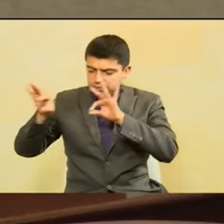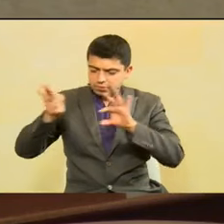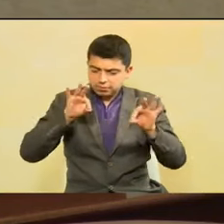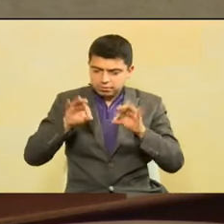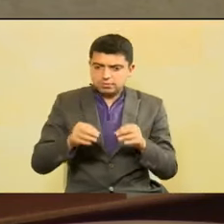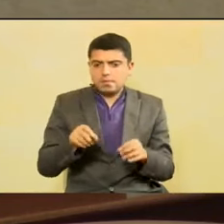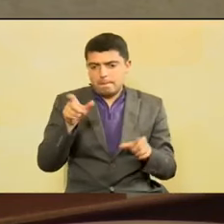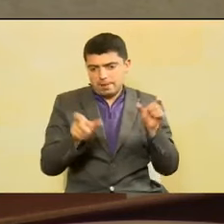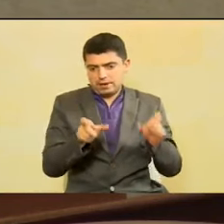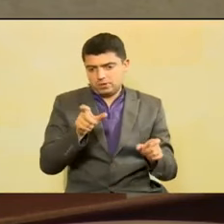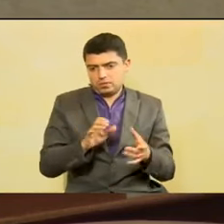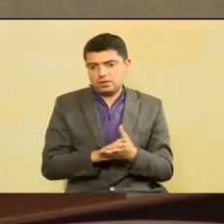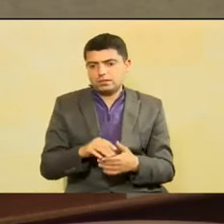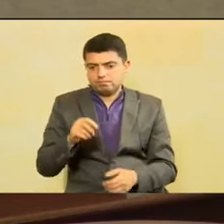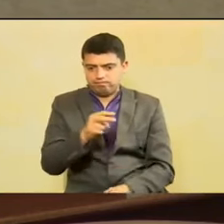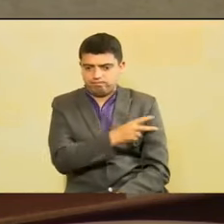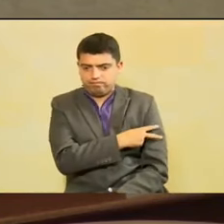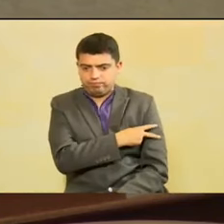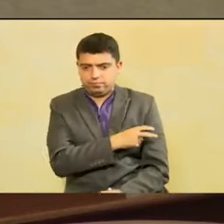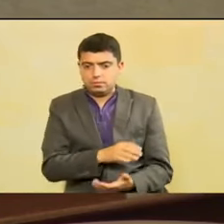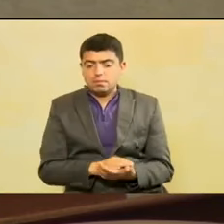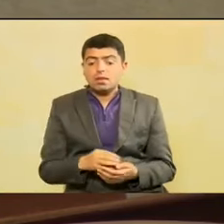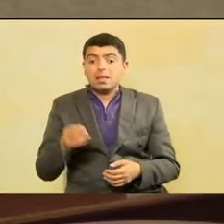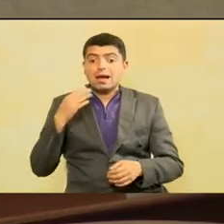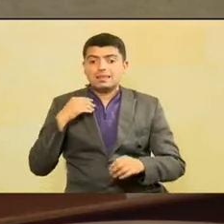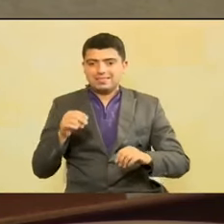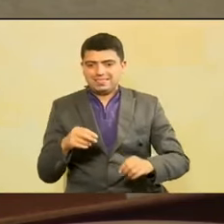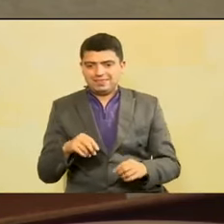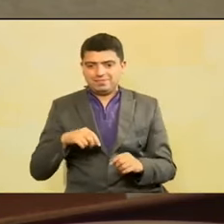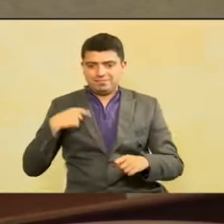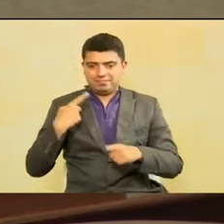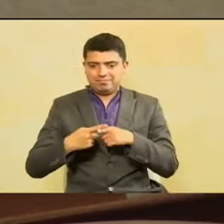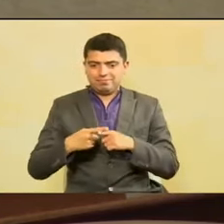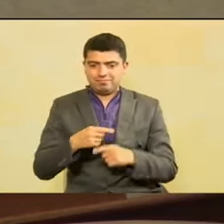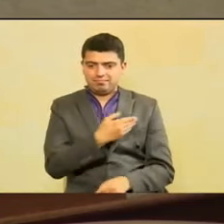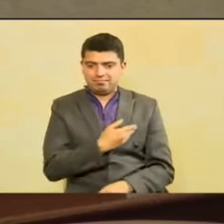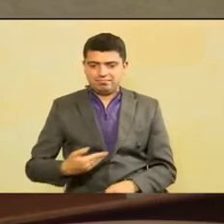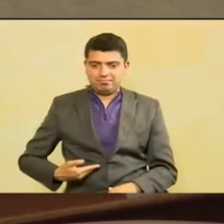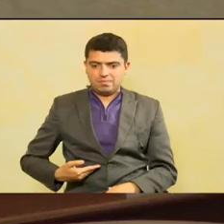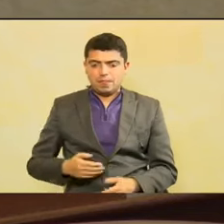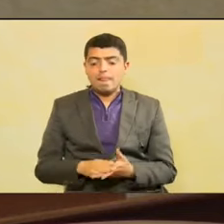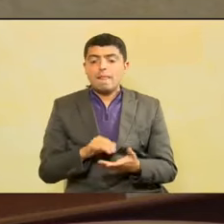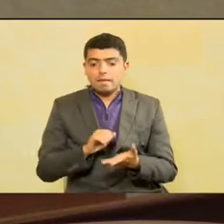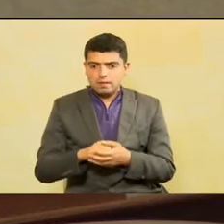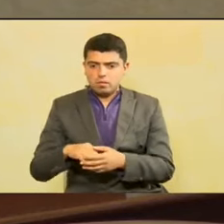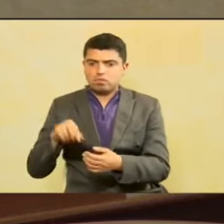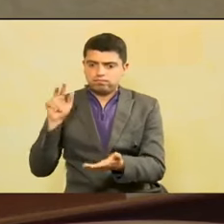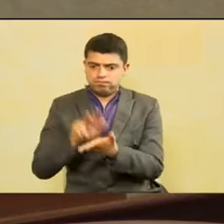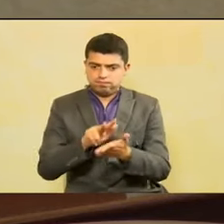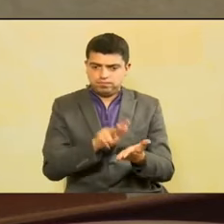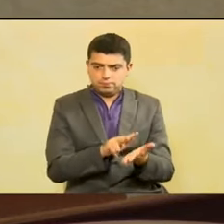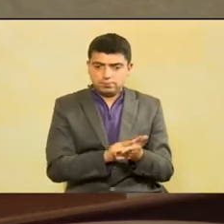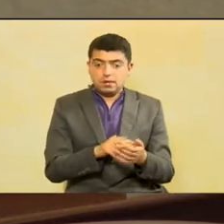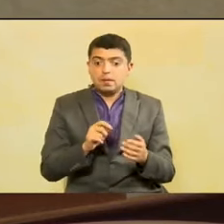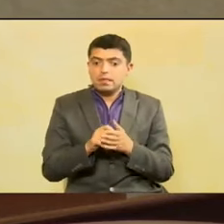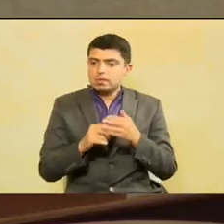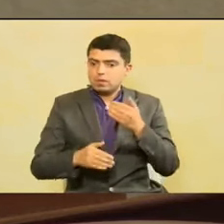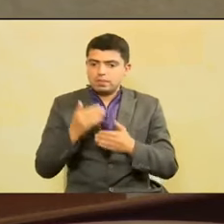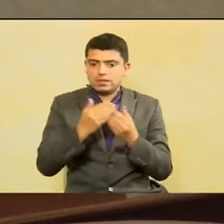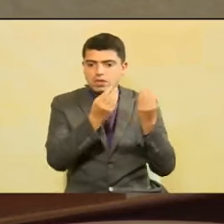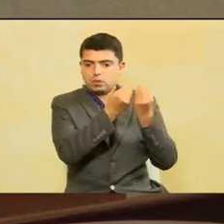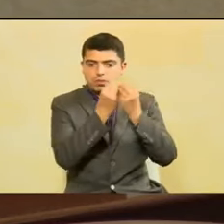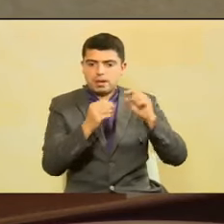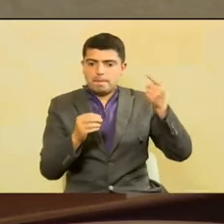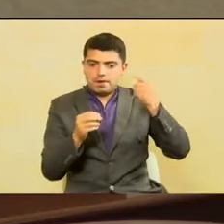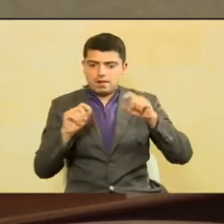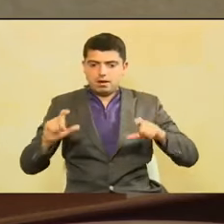debate con la ayuda del expresidente pinto logramos que se aprobara unánimemente en la comisión primera de cámara y está